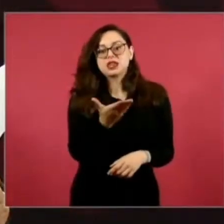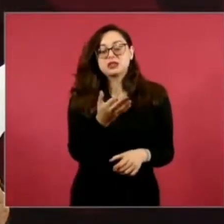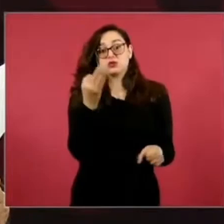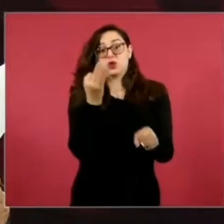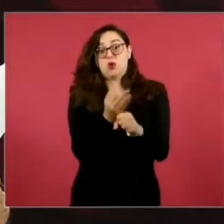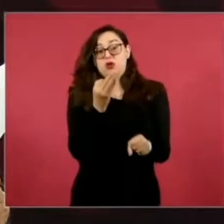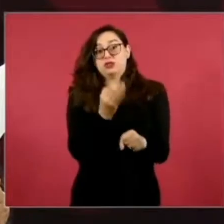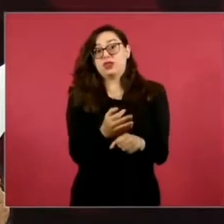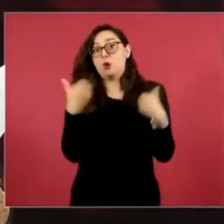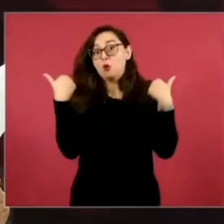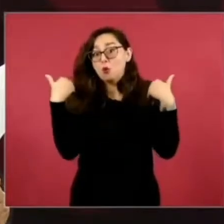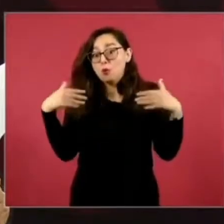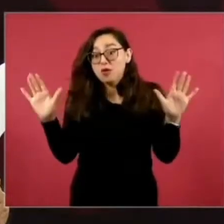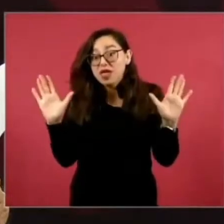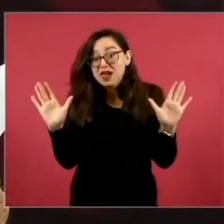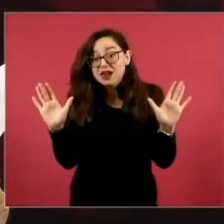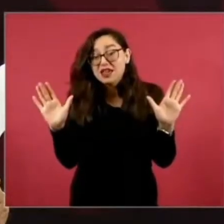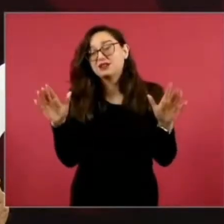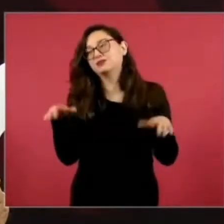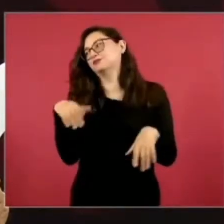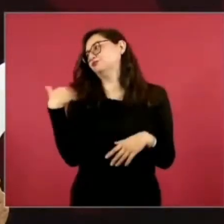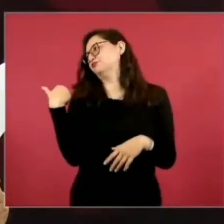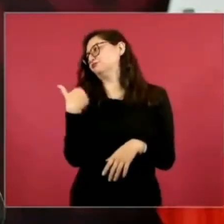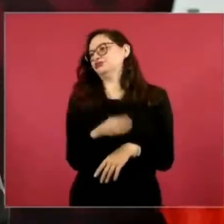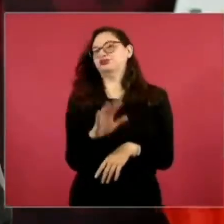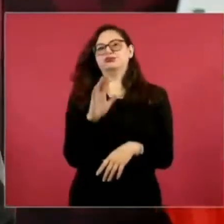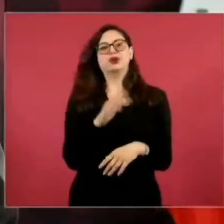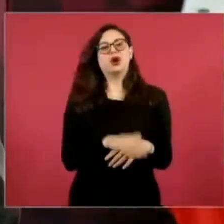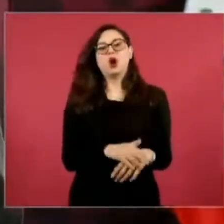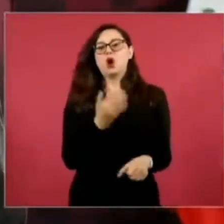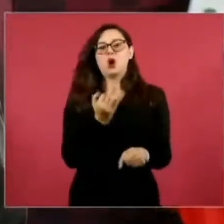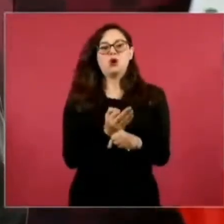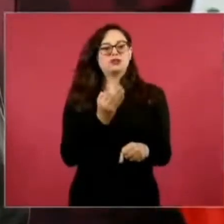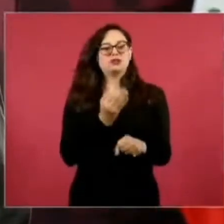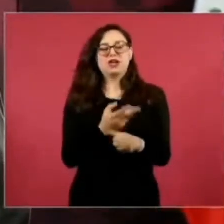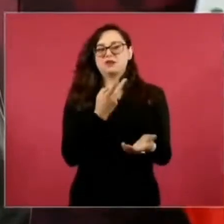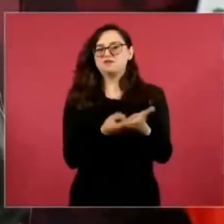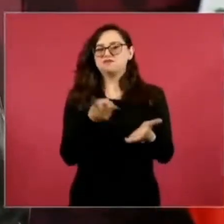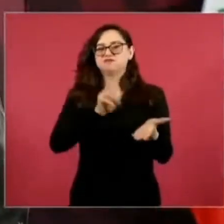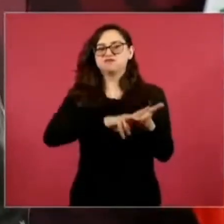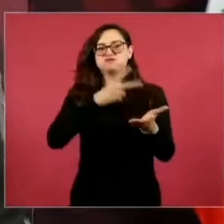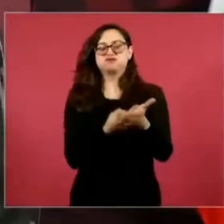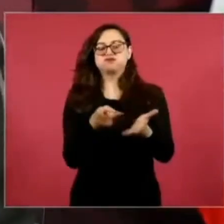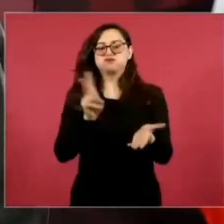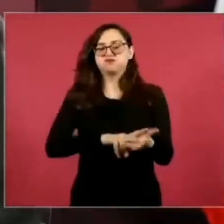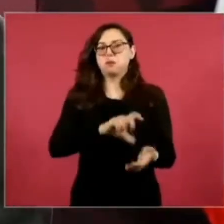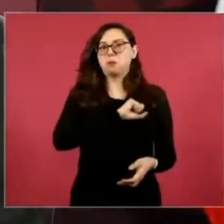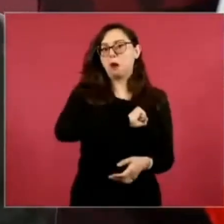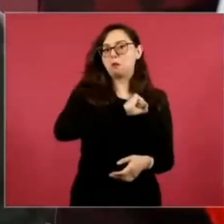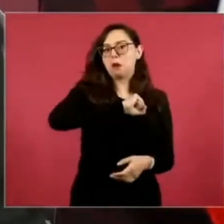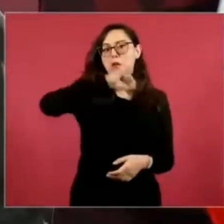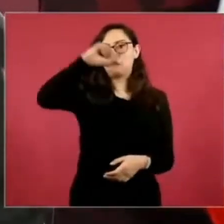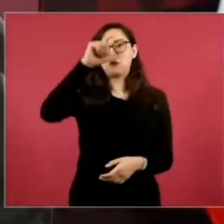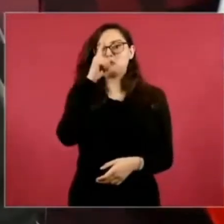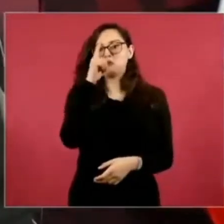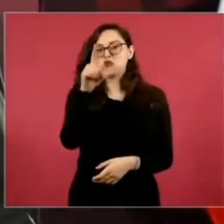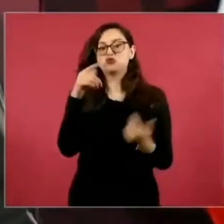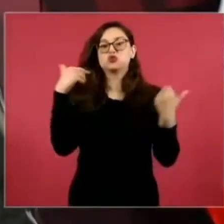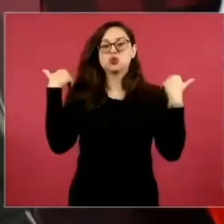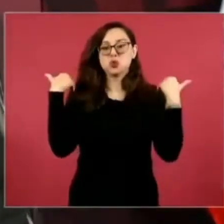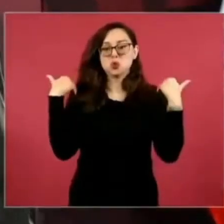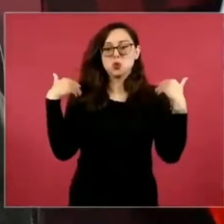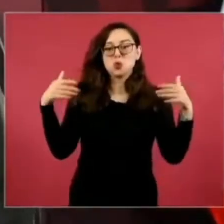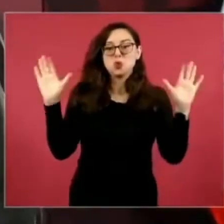pagando, si eso se hubiese permitido, el doble o el triple de lo que se paga ahora por los recibos de